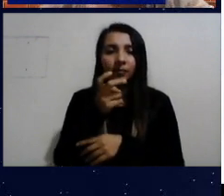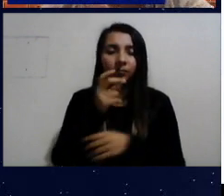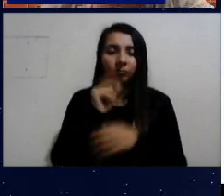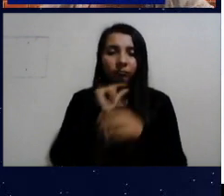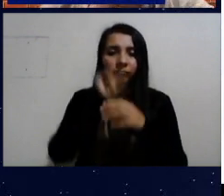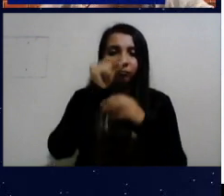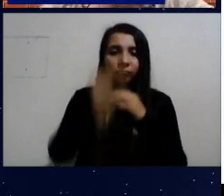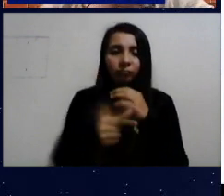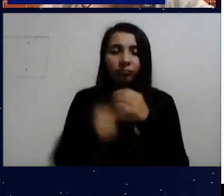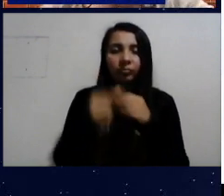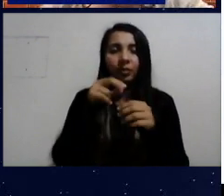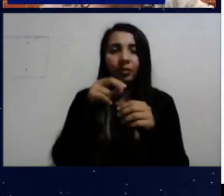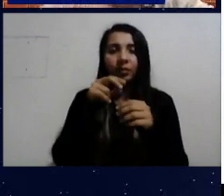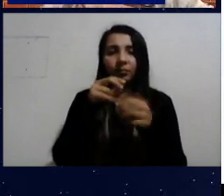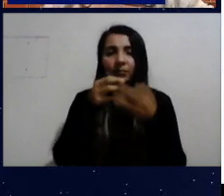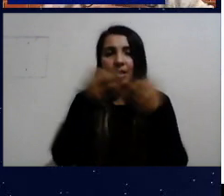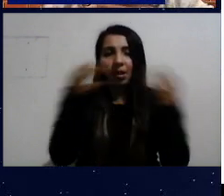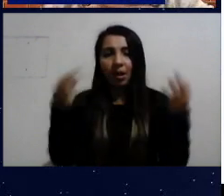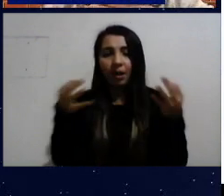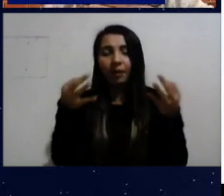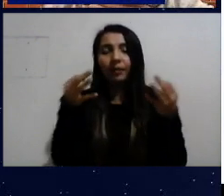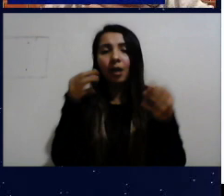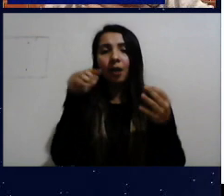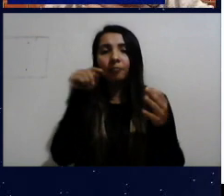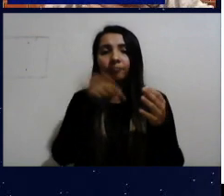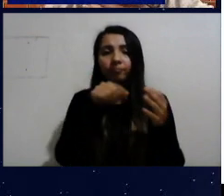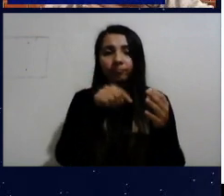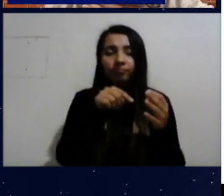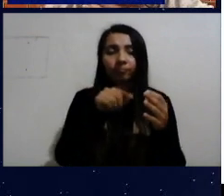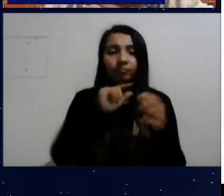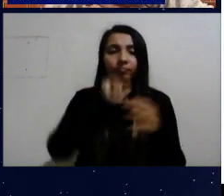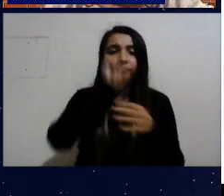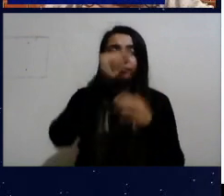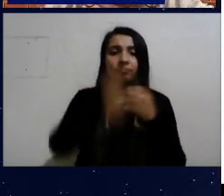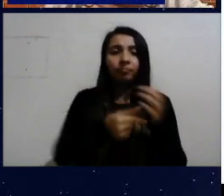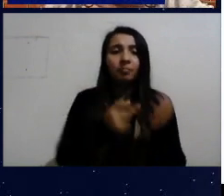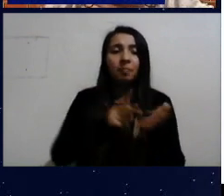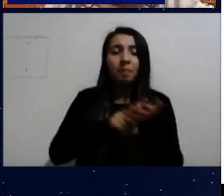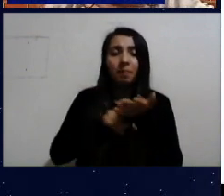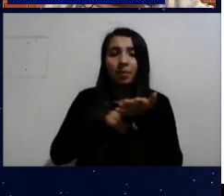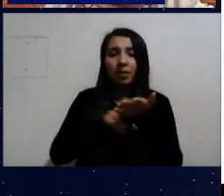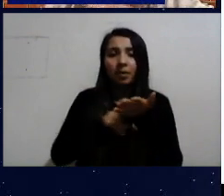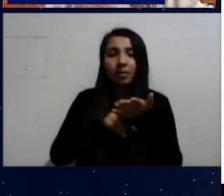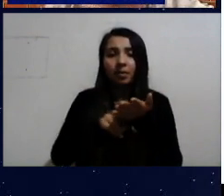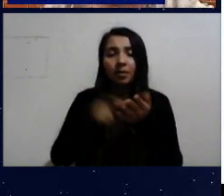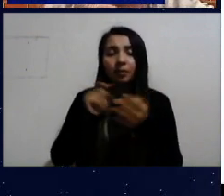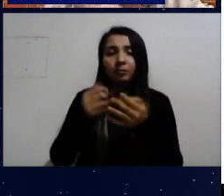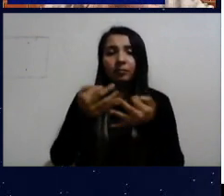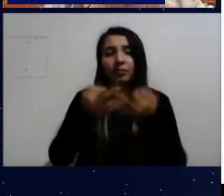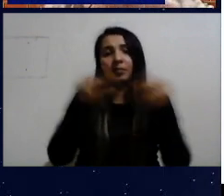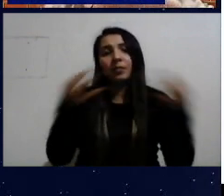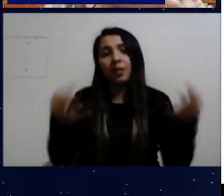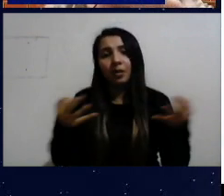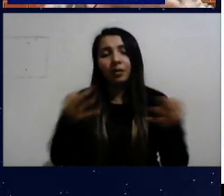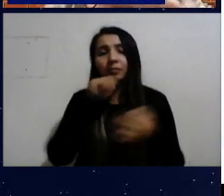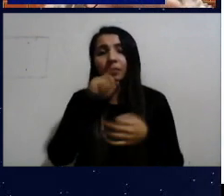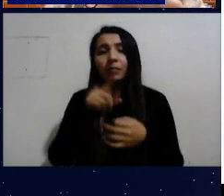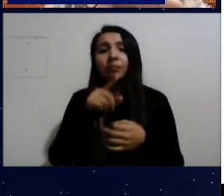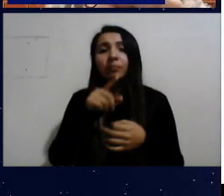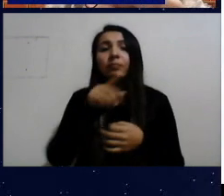de hoy en la Tierra. Esta sería la atmósfera verde, que sería la atmósfera de la Tierra sin